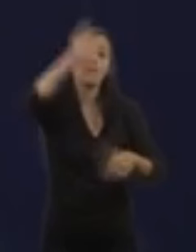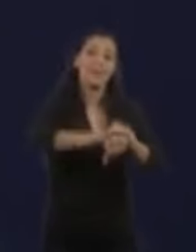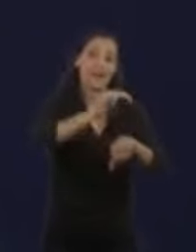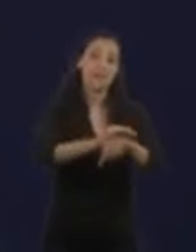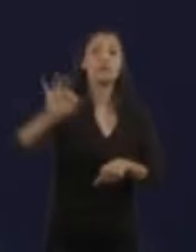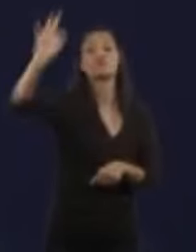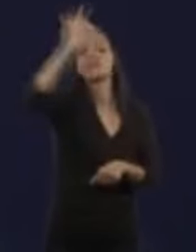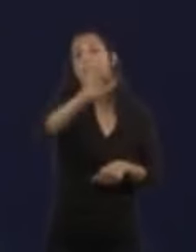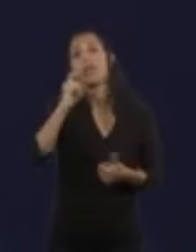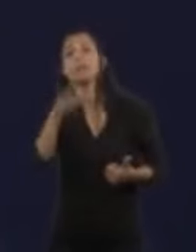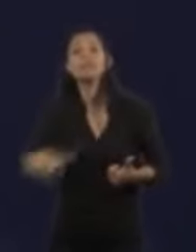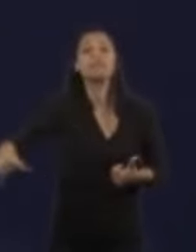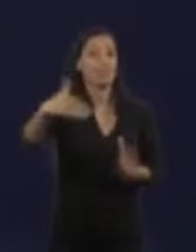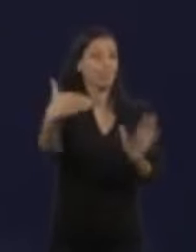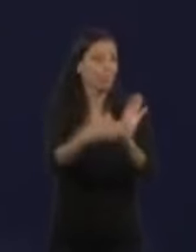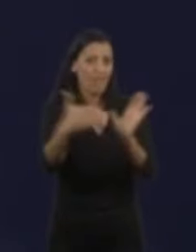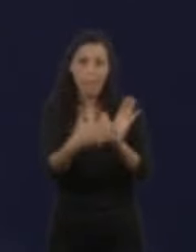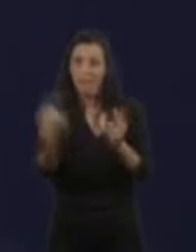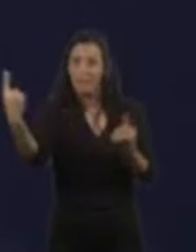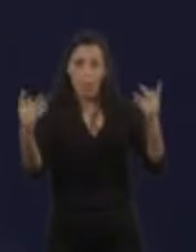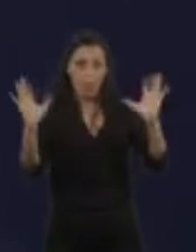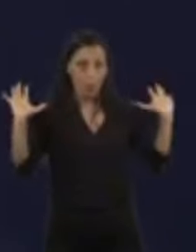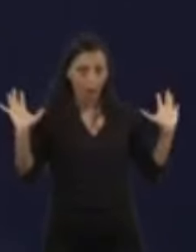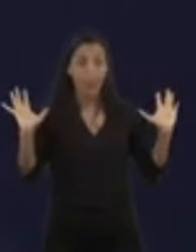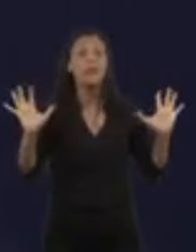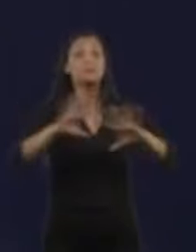provinciales y hasta municipales